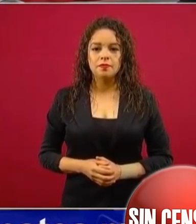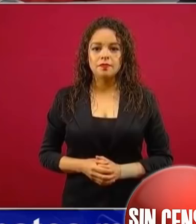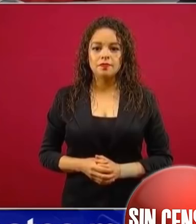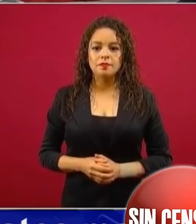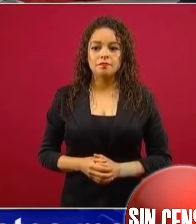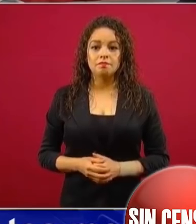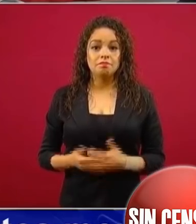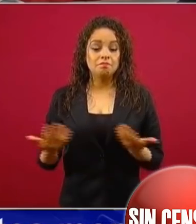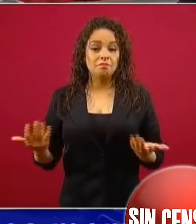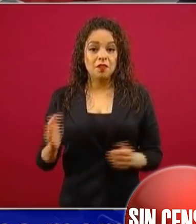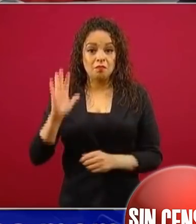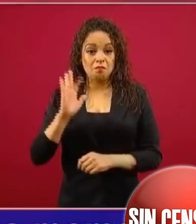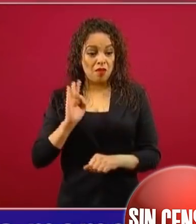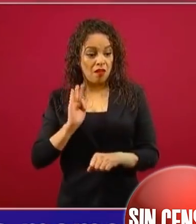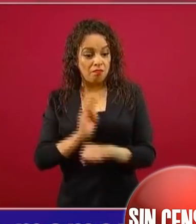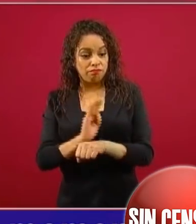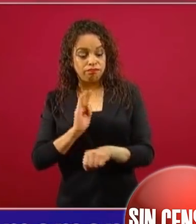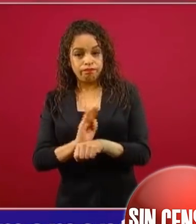alcahuetes